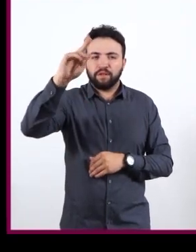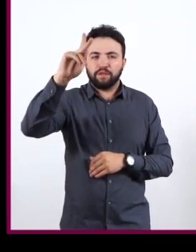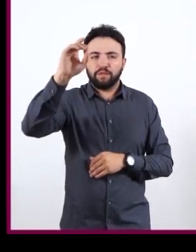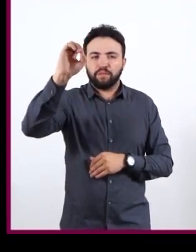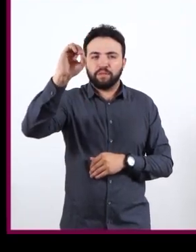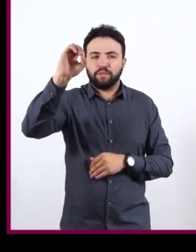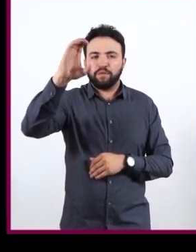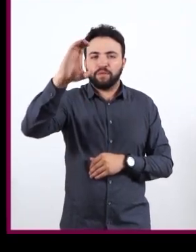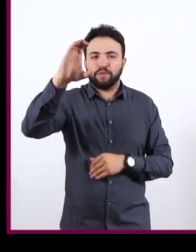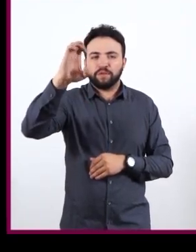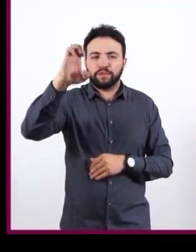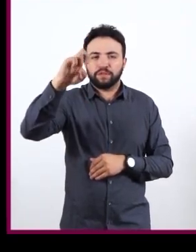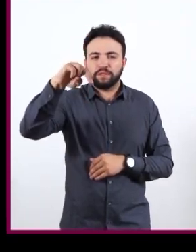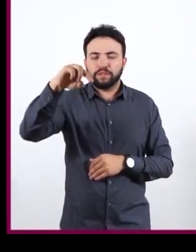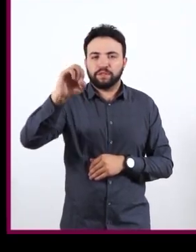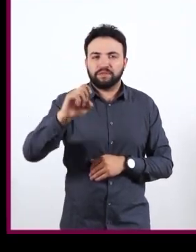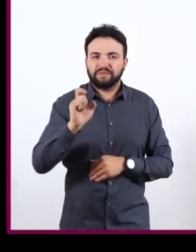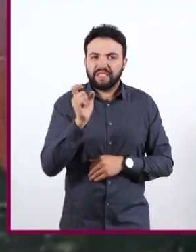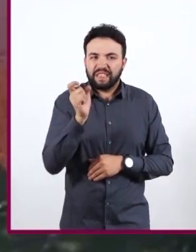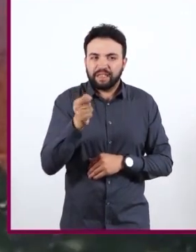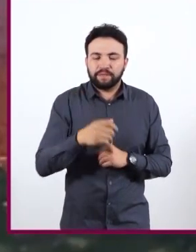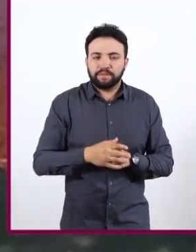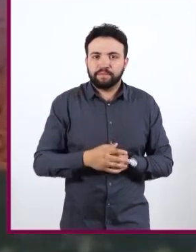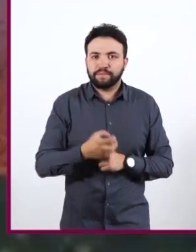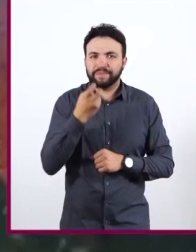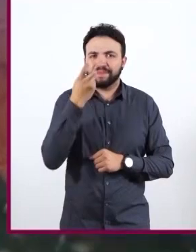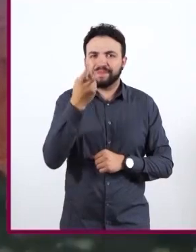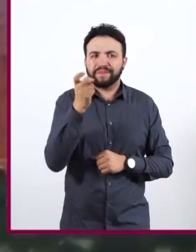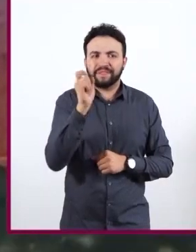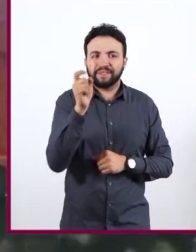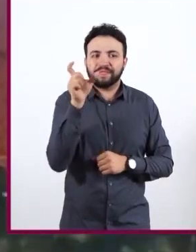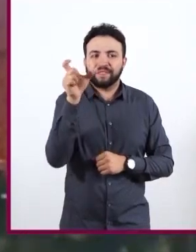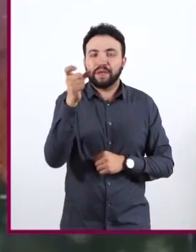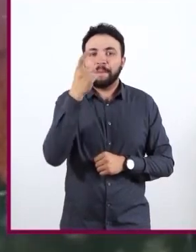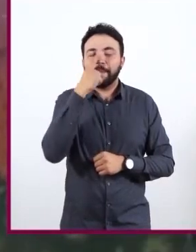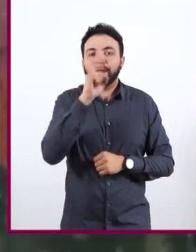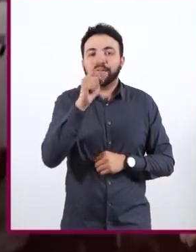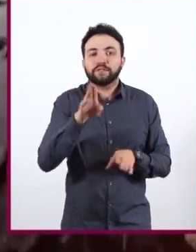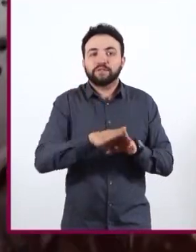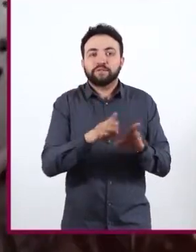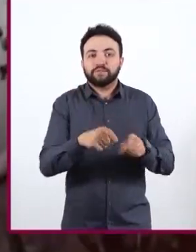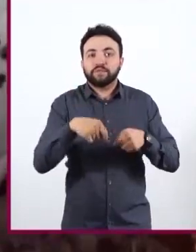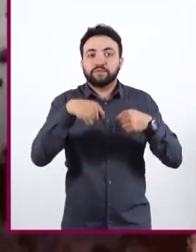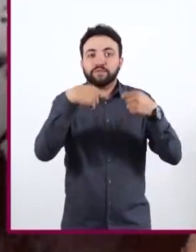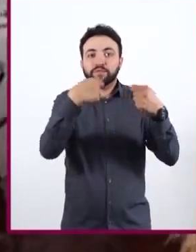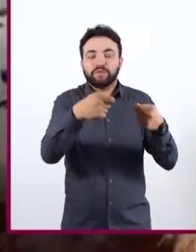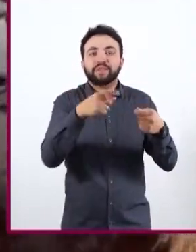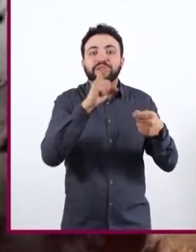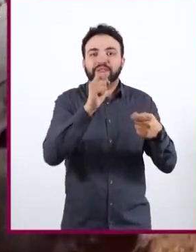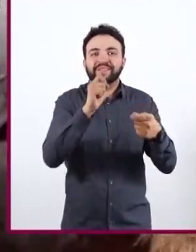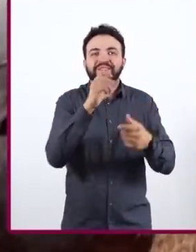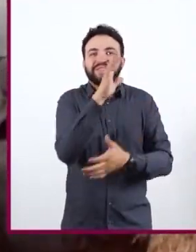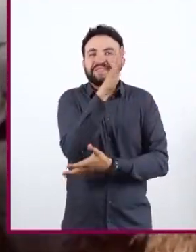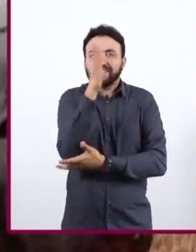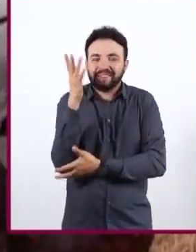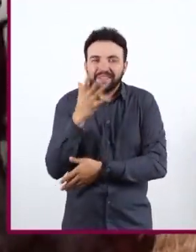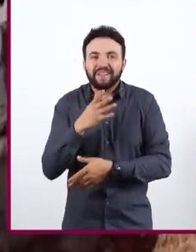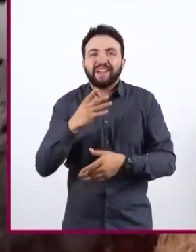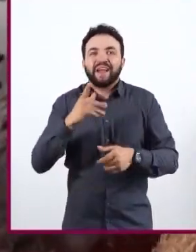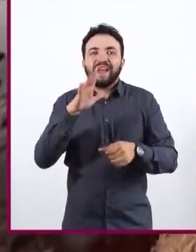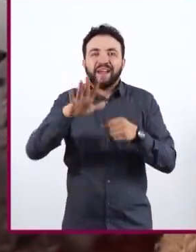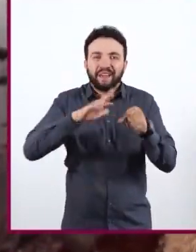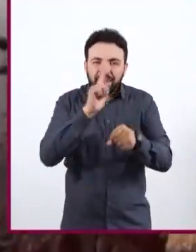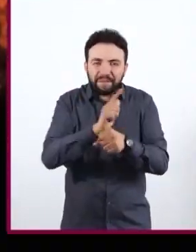¿Qué es el antropoceno? Es un término utilizado para designar la era geológica actual, que se distingue por el papel central